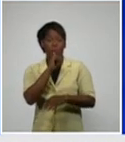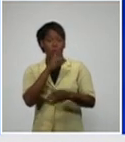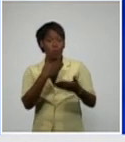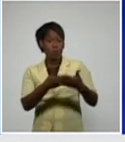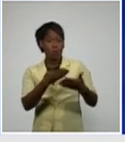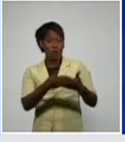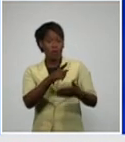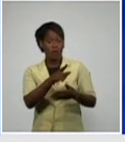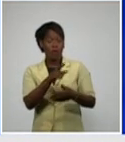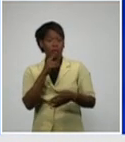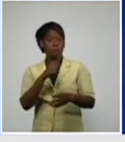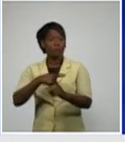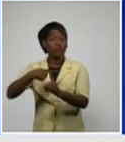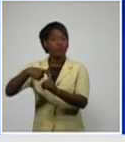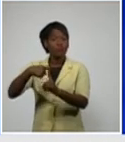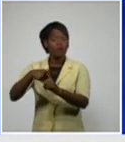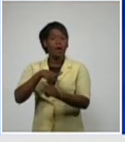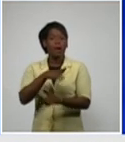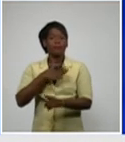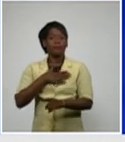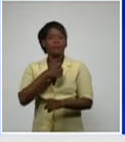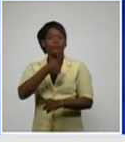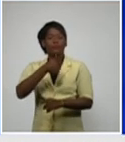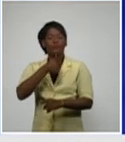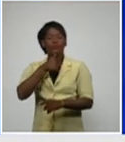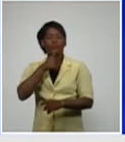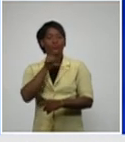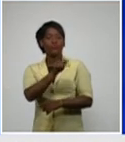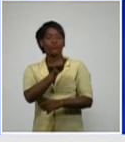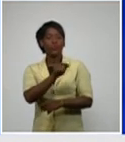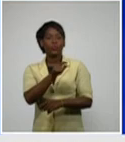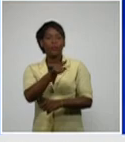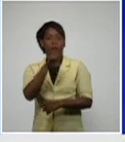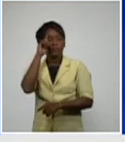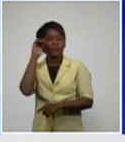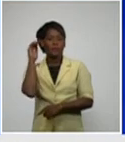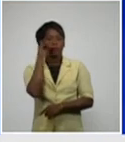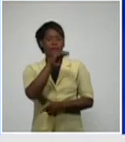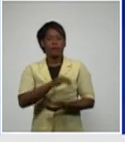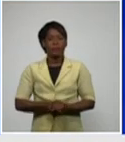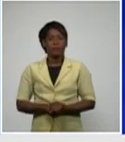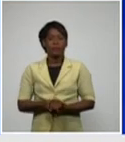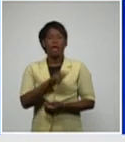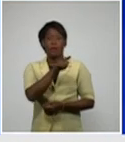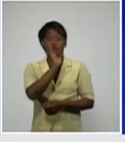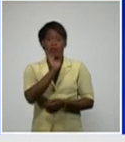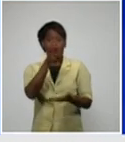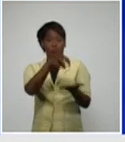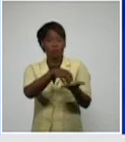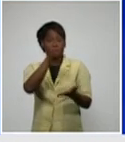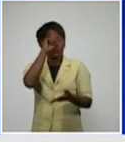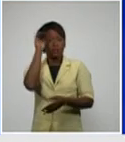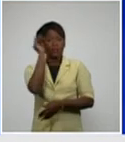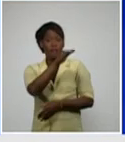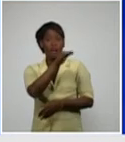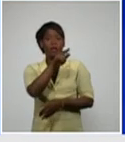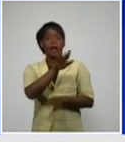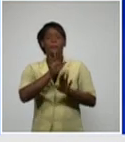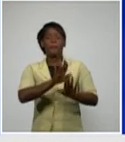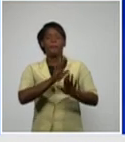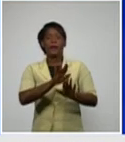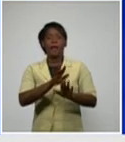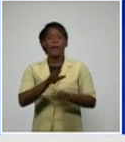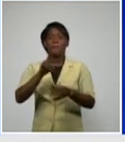antígeno positivo, que eso es ingresado. Y ya después que tengo el PCR, pues ya soy un caso confirmado